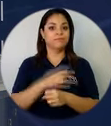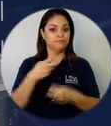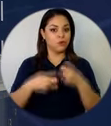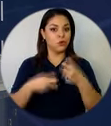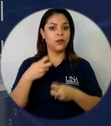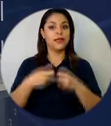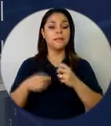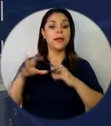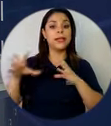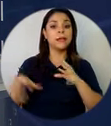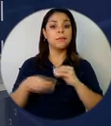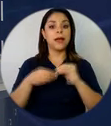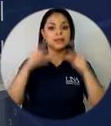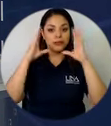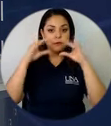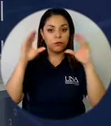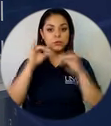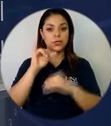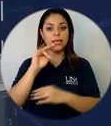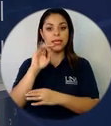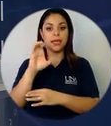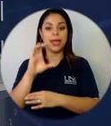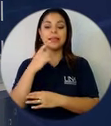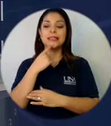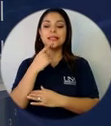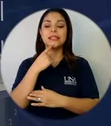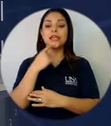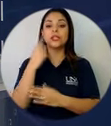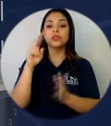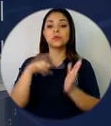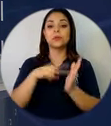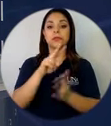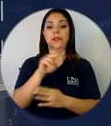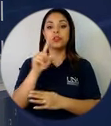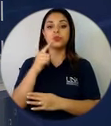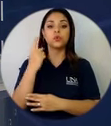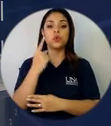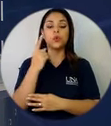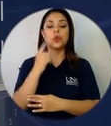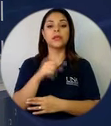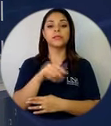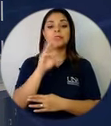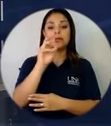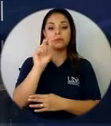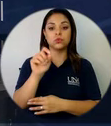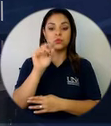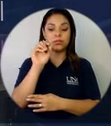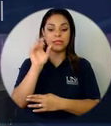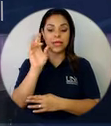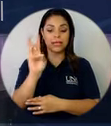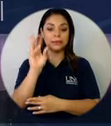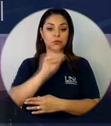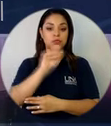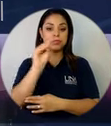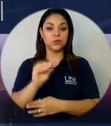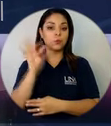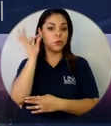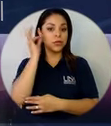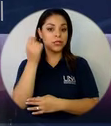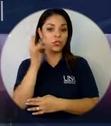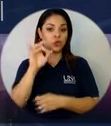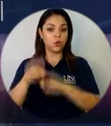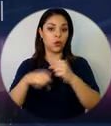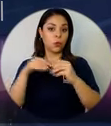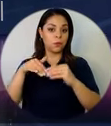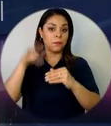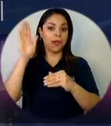país, además de eso sumamos los datos del INEC que dicen que en el 2021 solo el 8.6% de las mujeres de 18 años